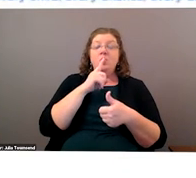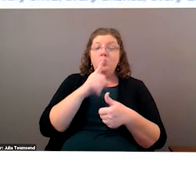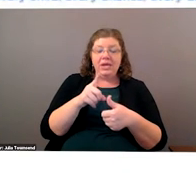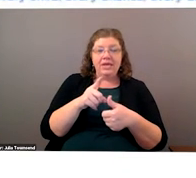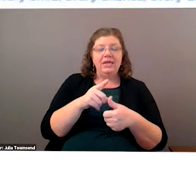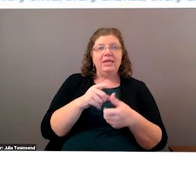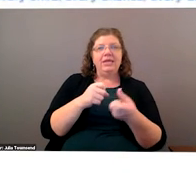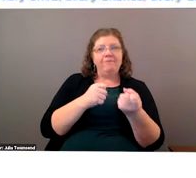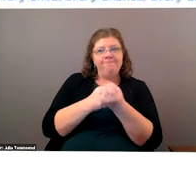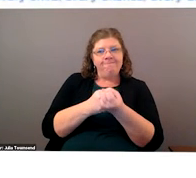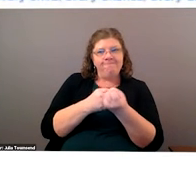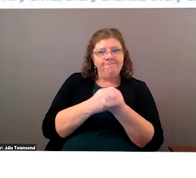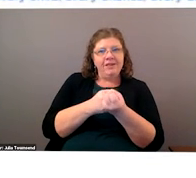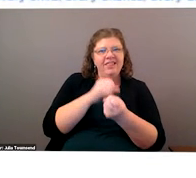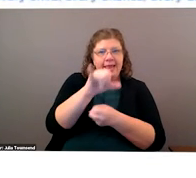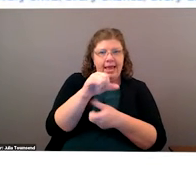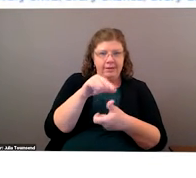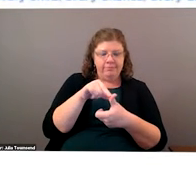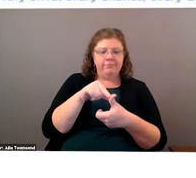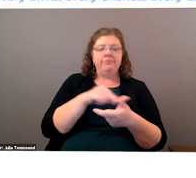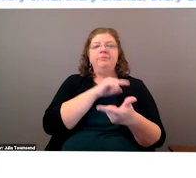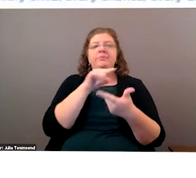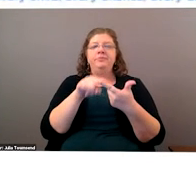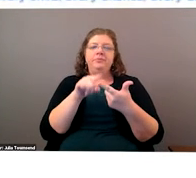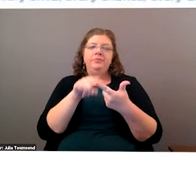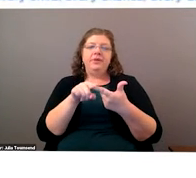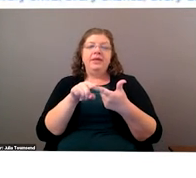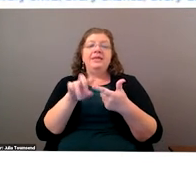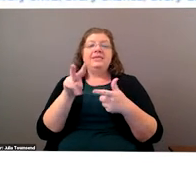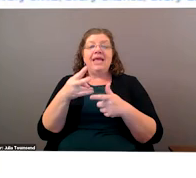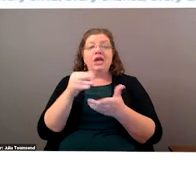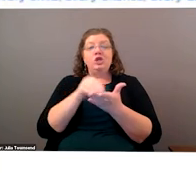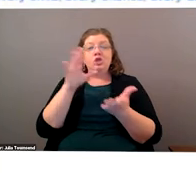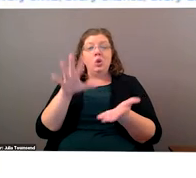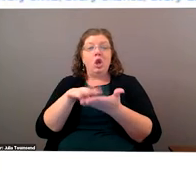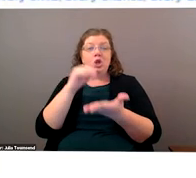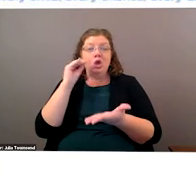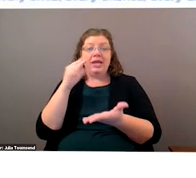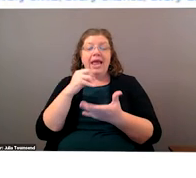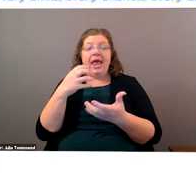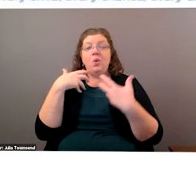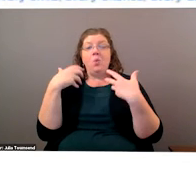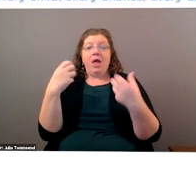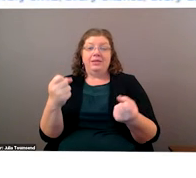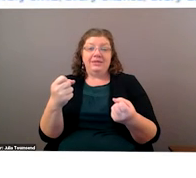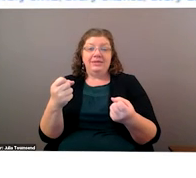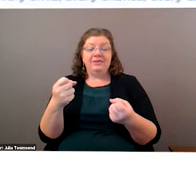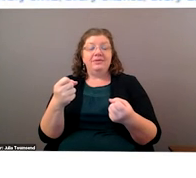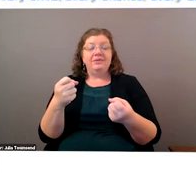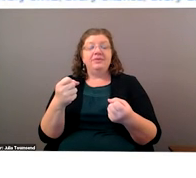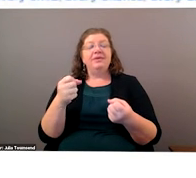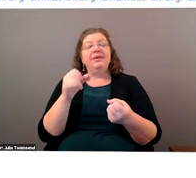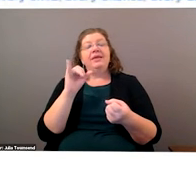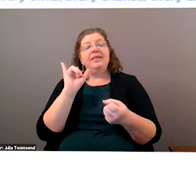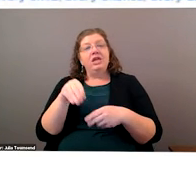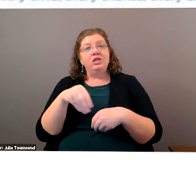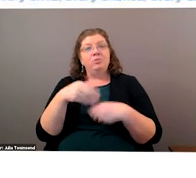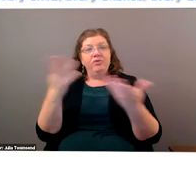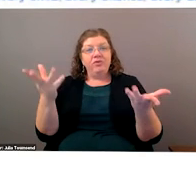invertir bastante en eso. Y la segunda, como pueden ver aquí, es el aprendizaje de los estudiantes y el bienestar de ellos al